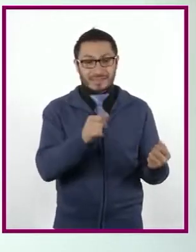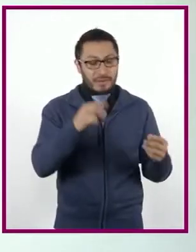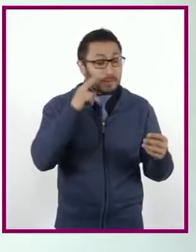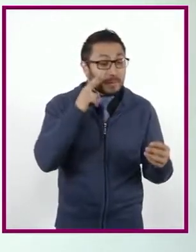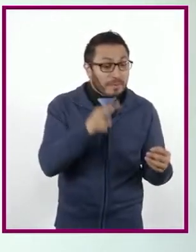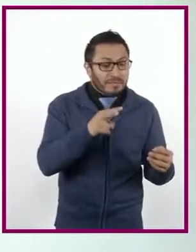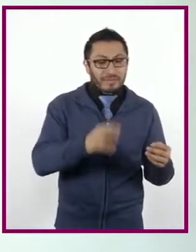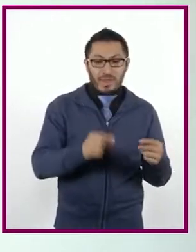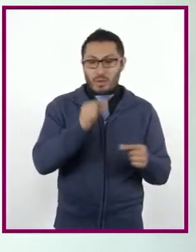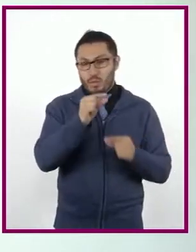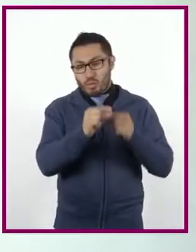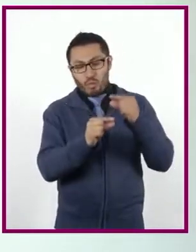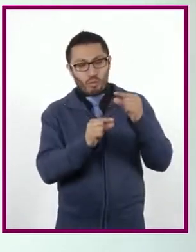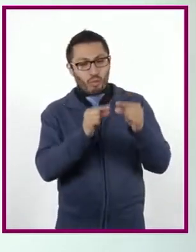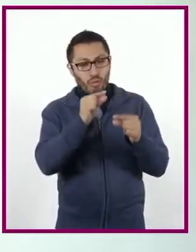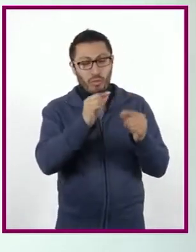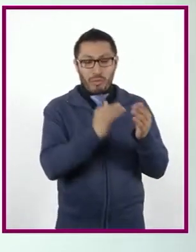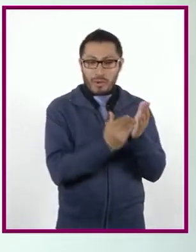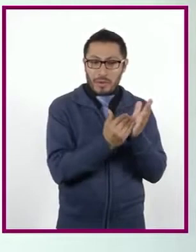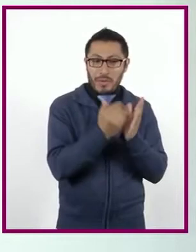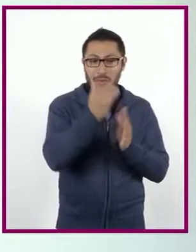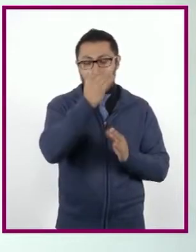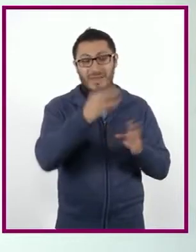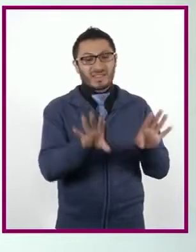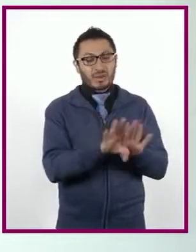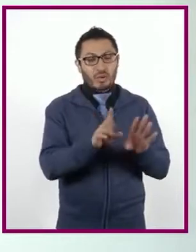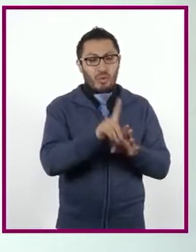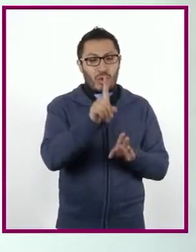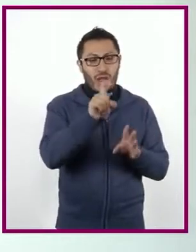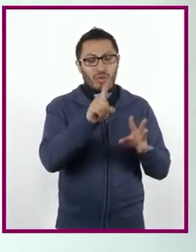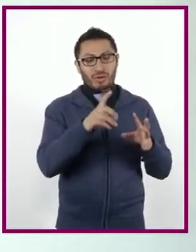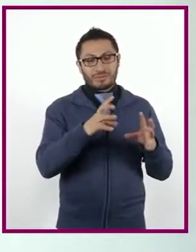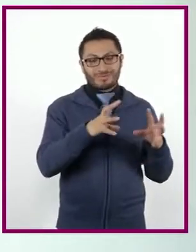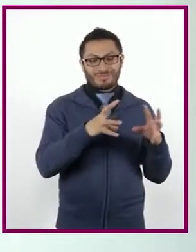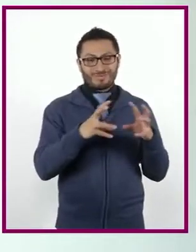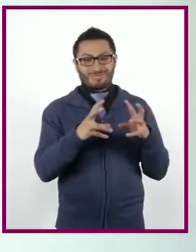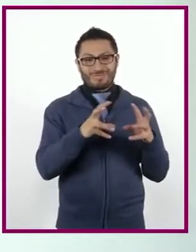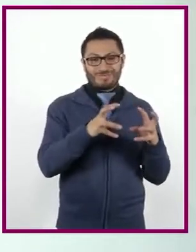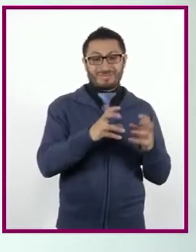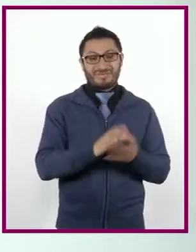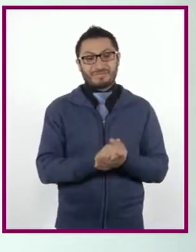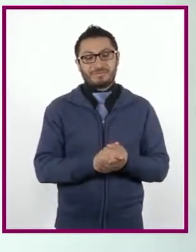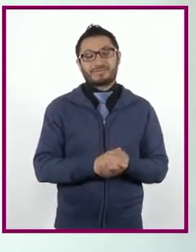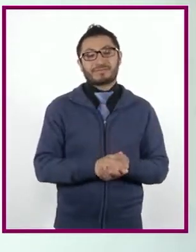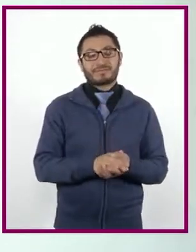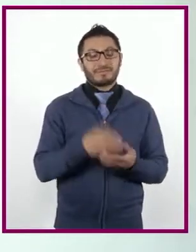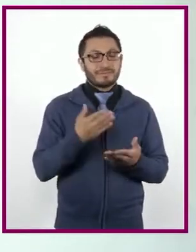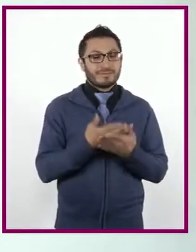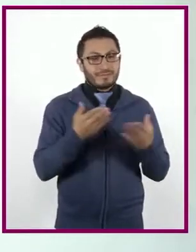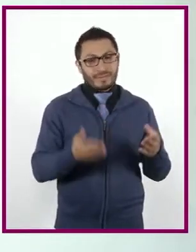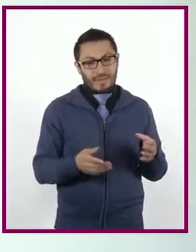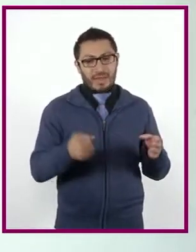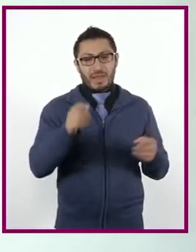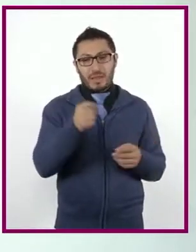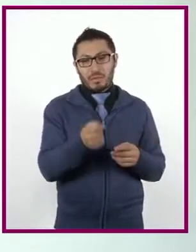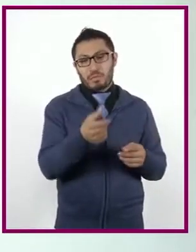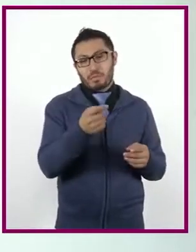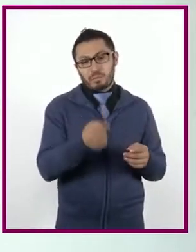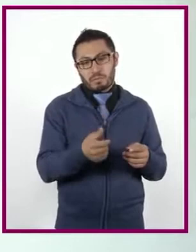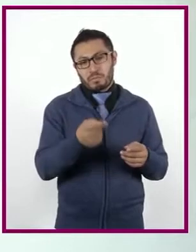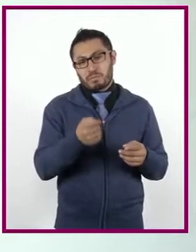vamos a ir aumentando la densidad del agua. Es momento de ir adicionando